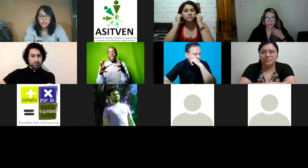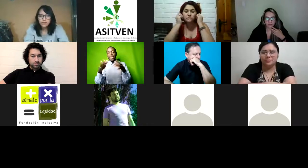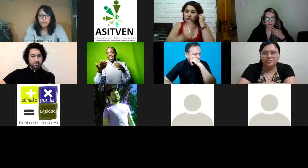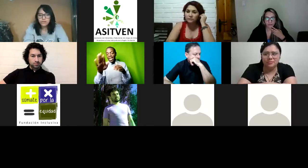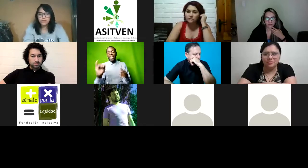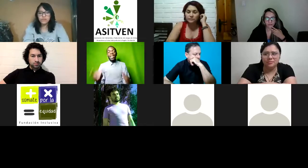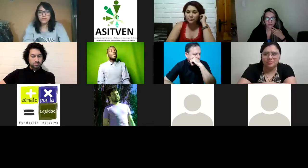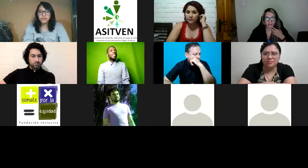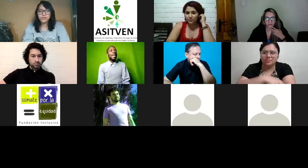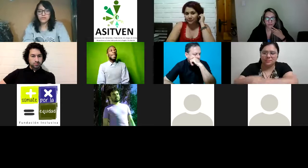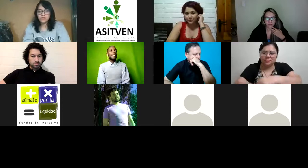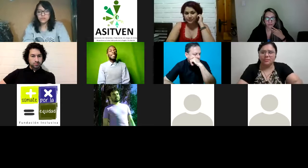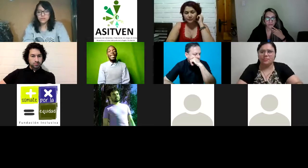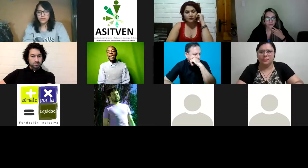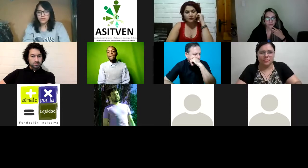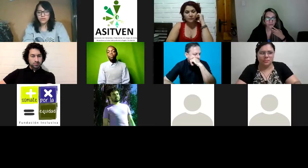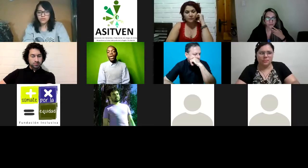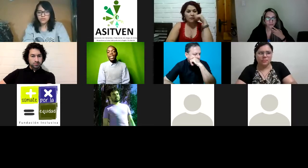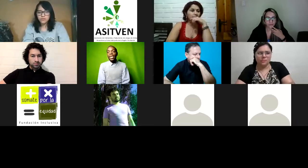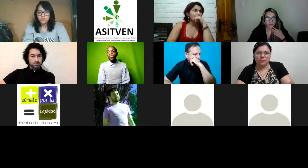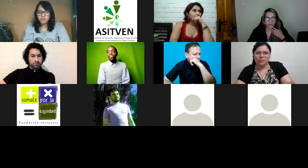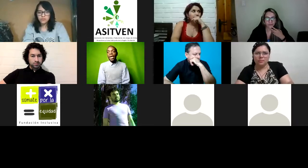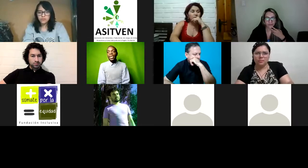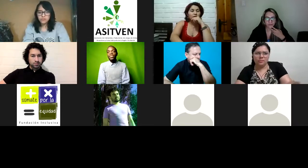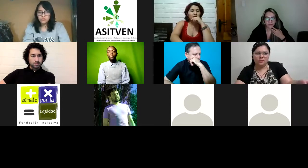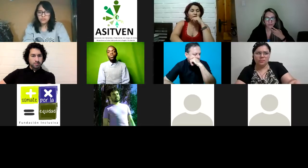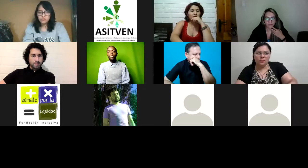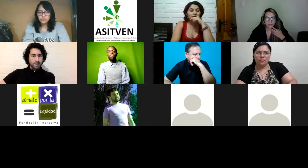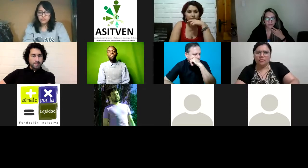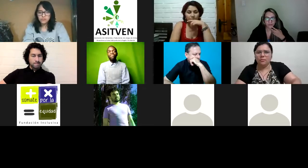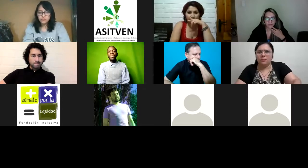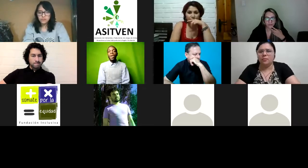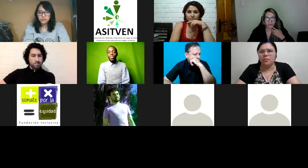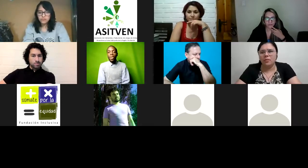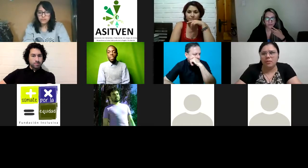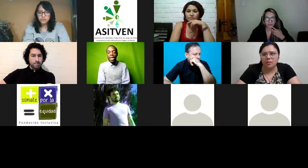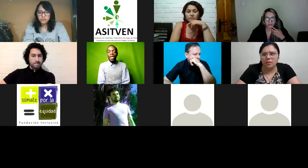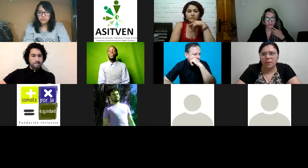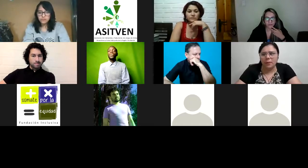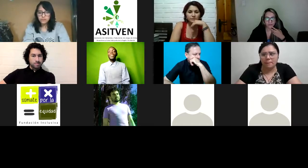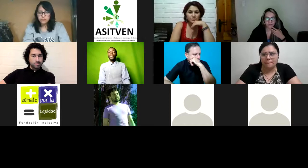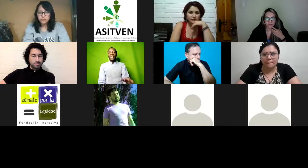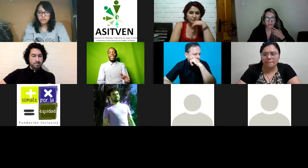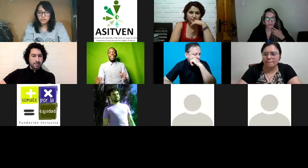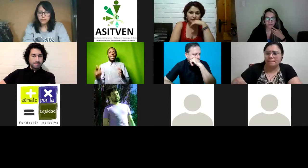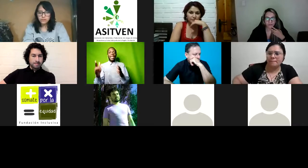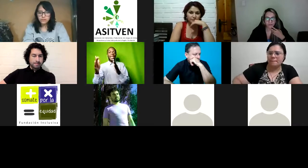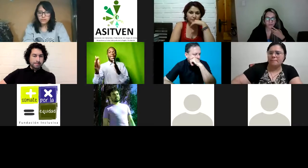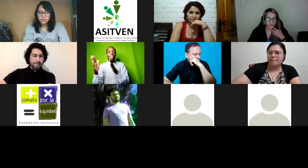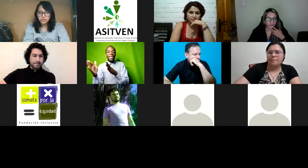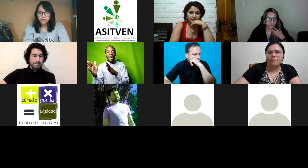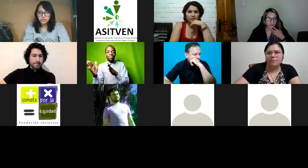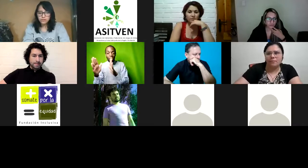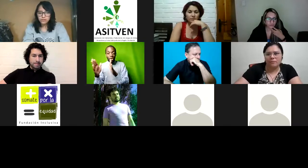un pidgin que esté por allí en un país como, vamos a tomar México. Entonces, entre